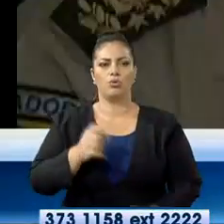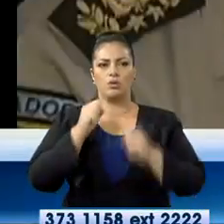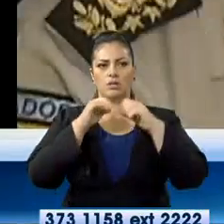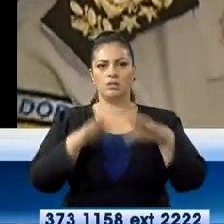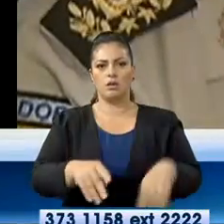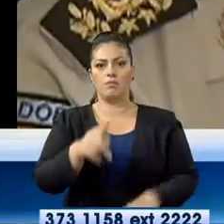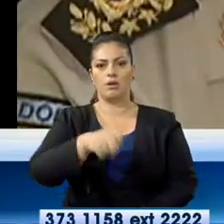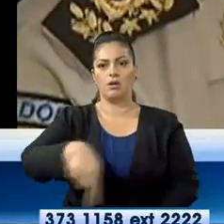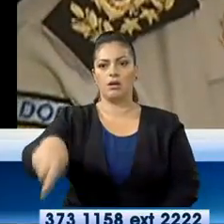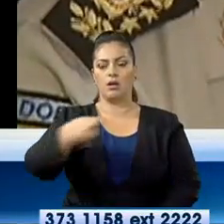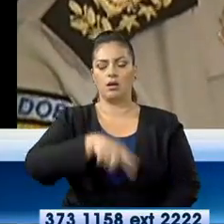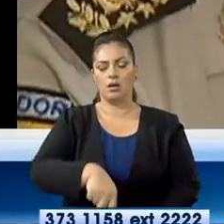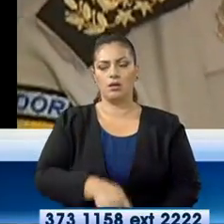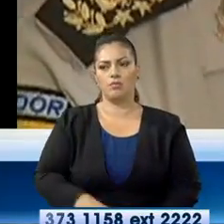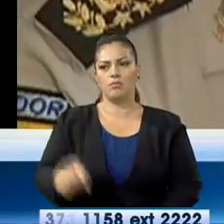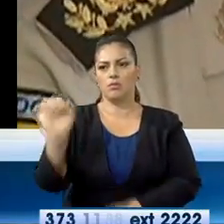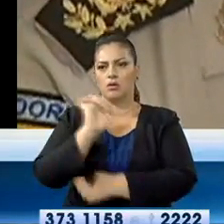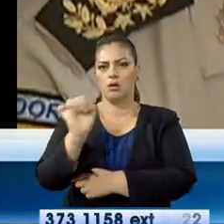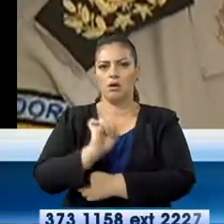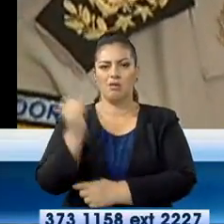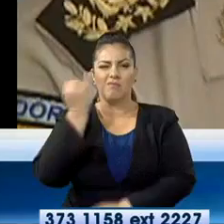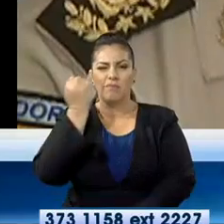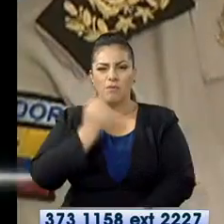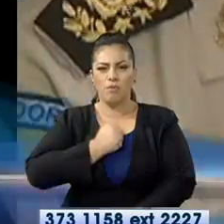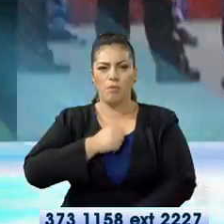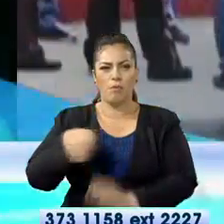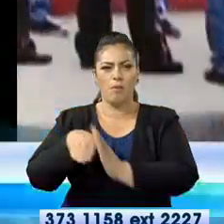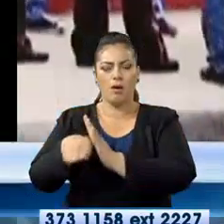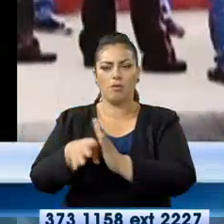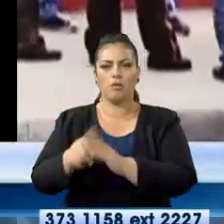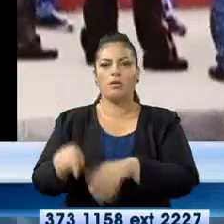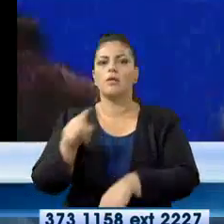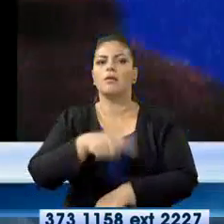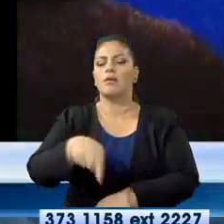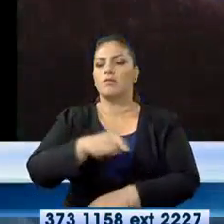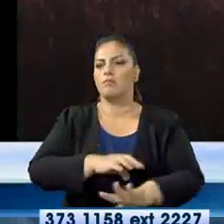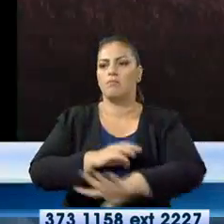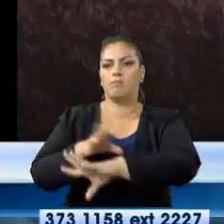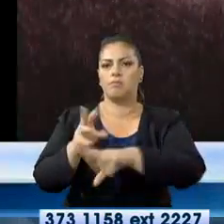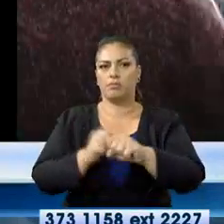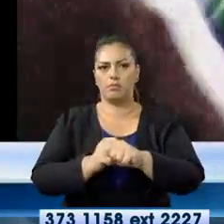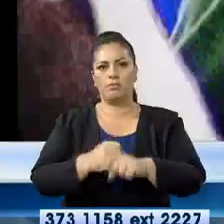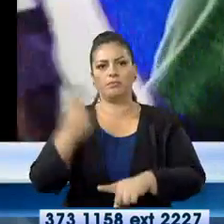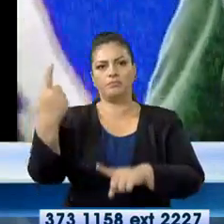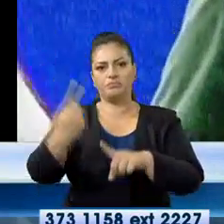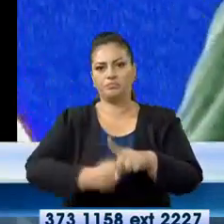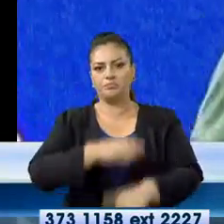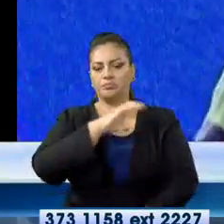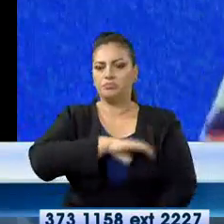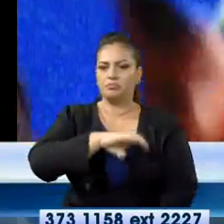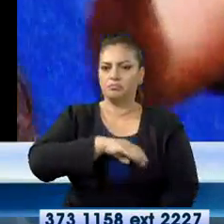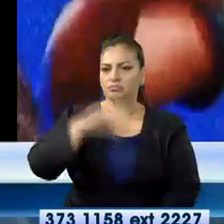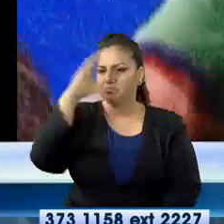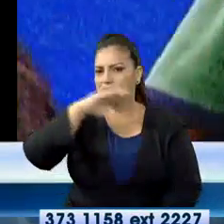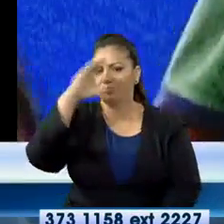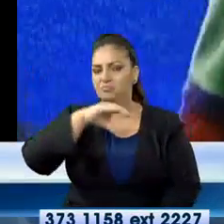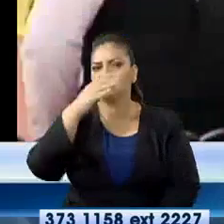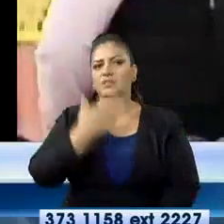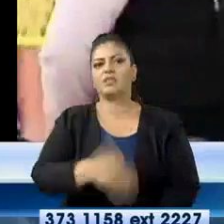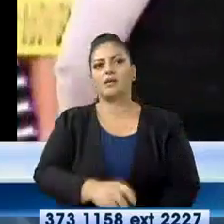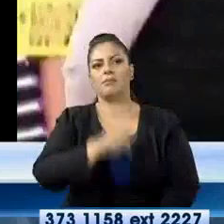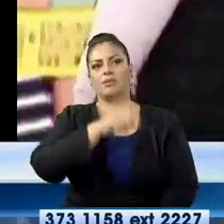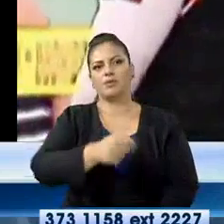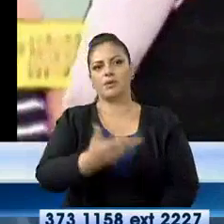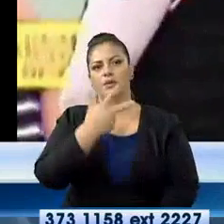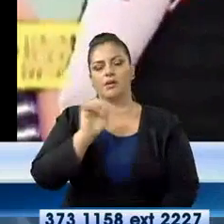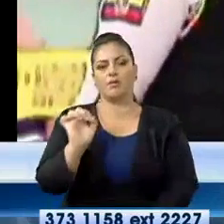Poco más de un mes tenemos ya detenidos. La policía procedió ya a prender a 3 ciudadanos que cumplían las